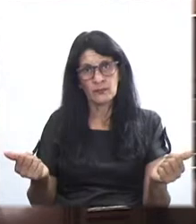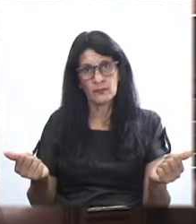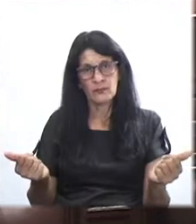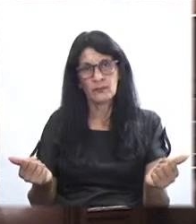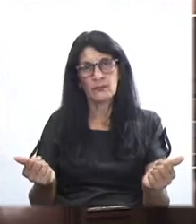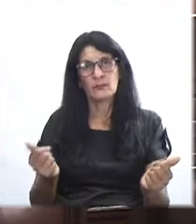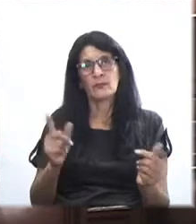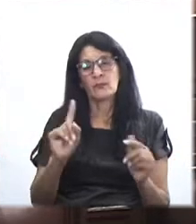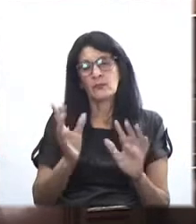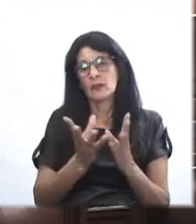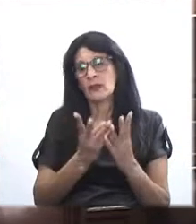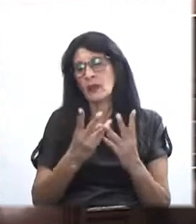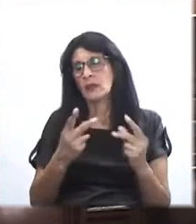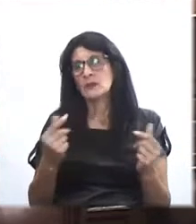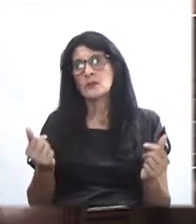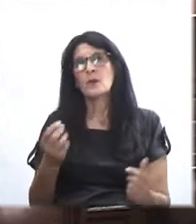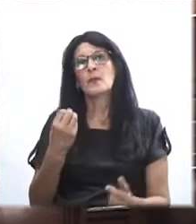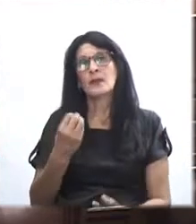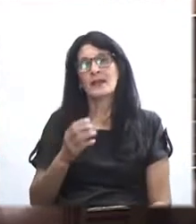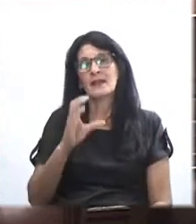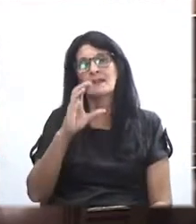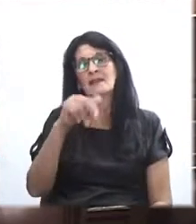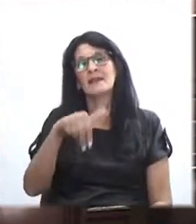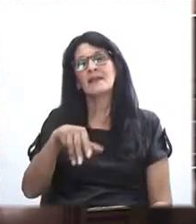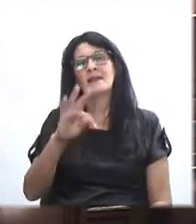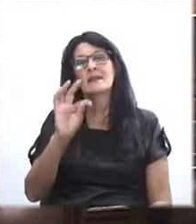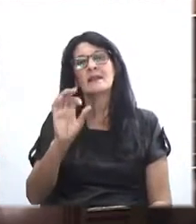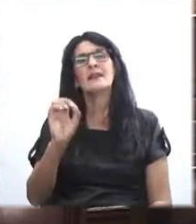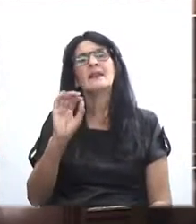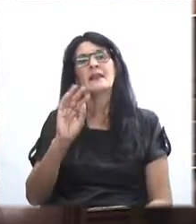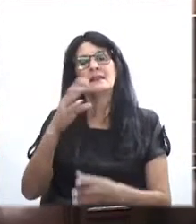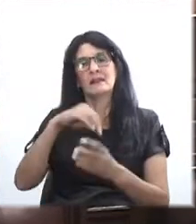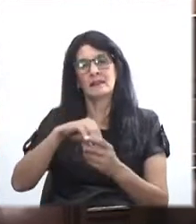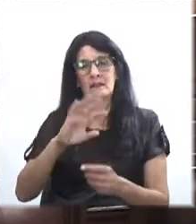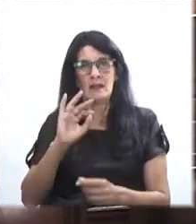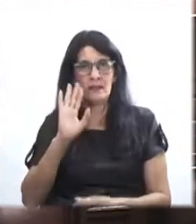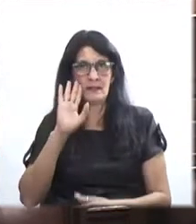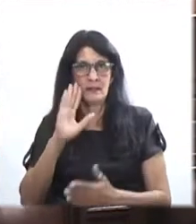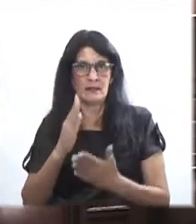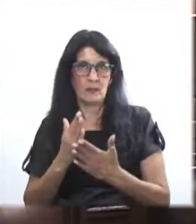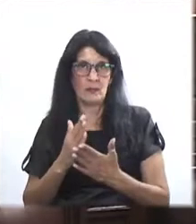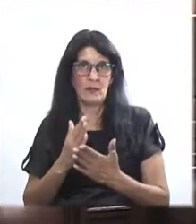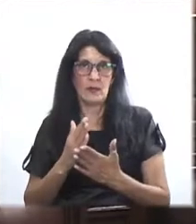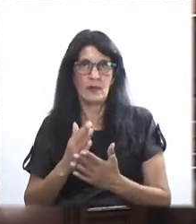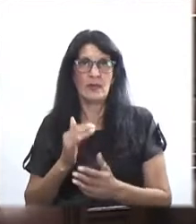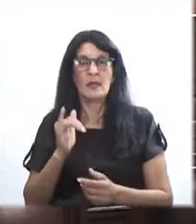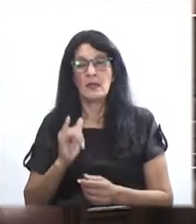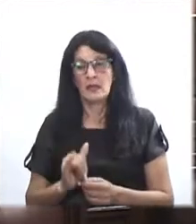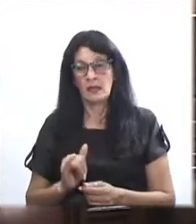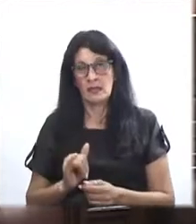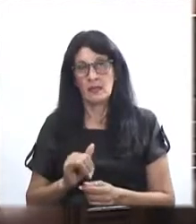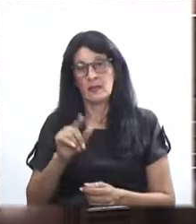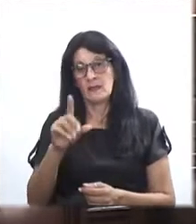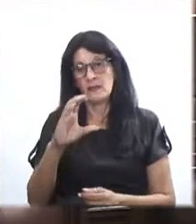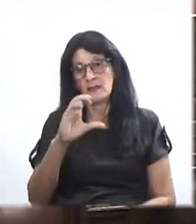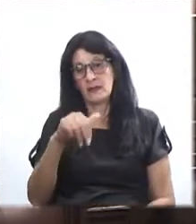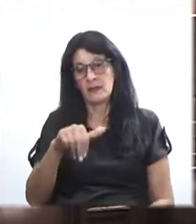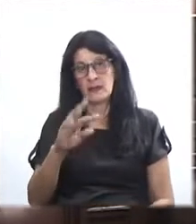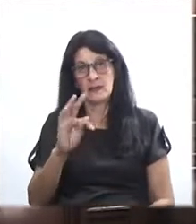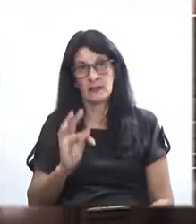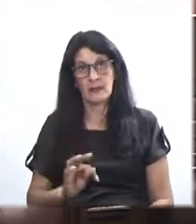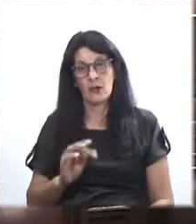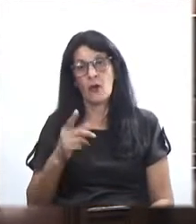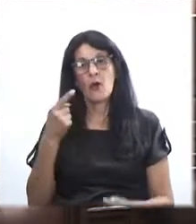la disolvió porque era la CNT enemigo de la dictadura. Y que el papel de la CNT en la lucha contra